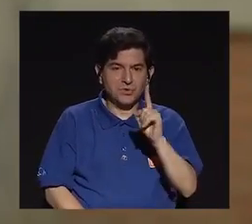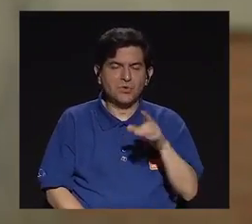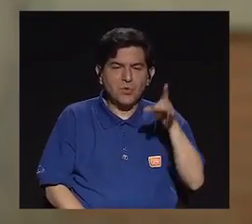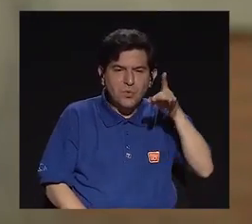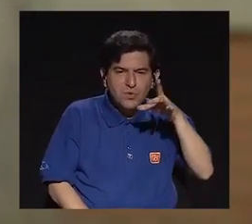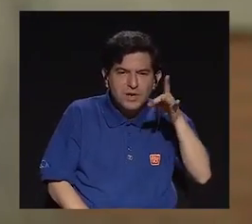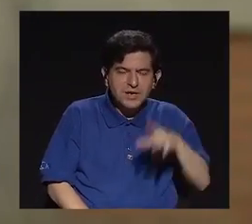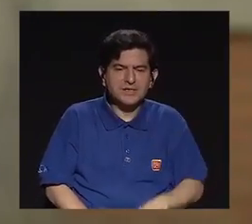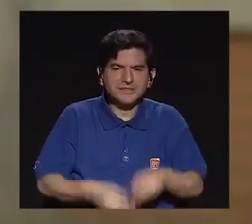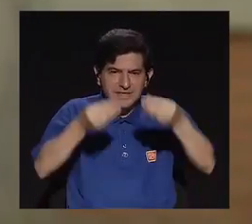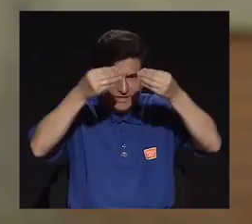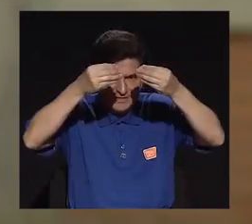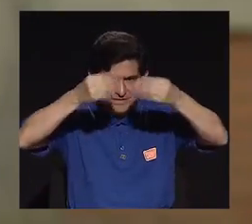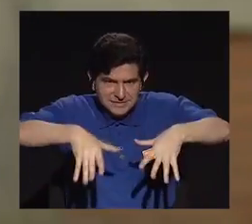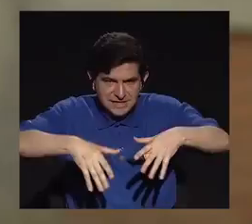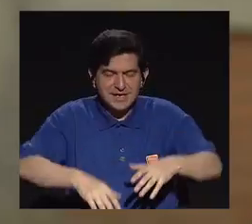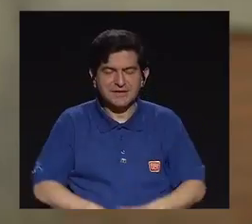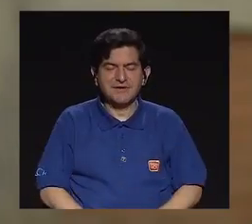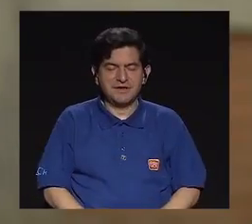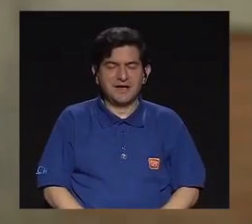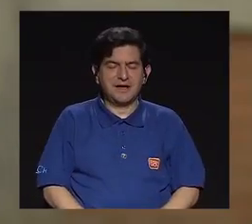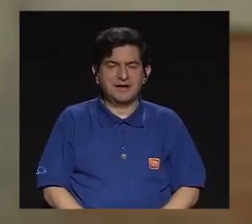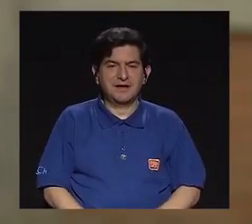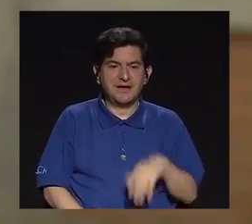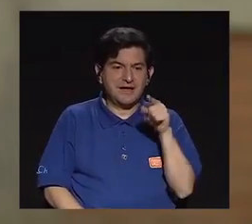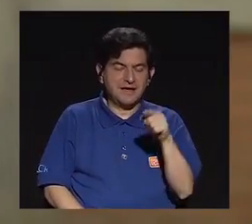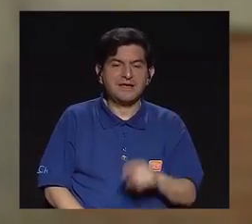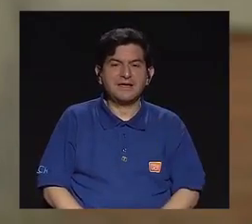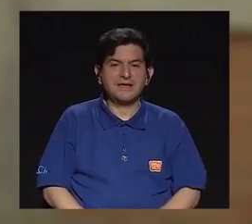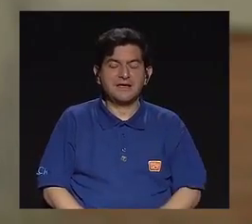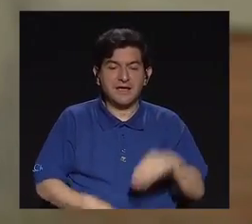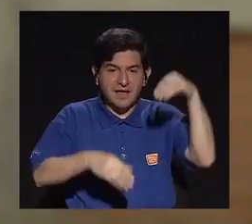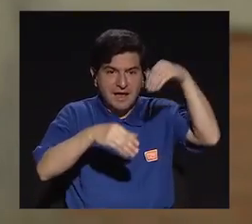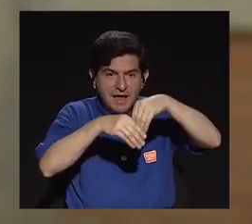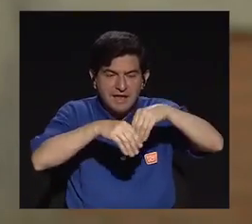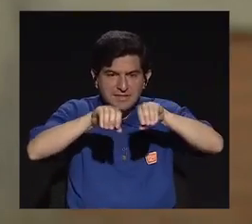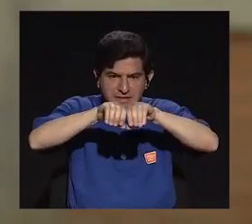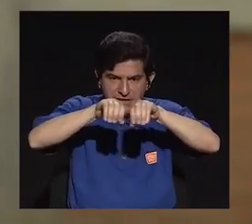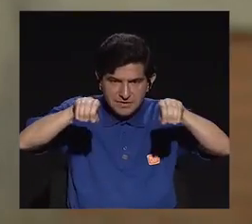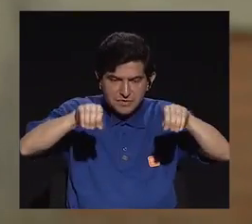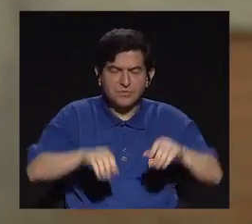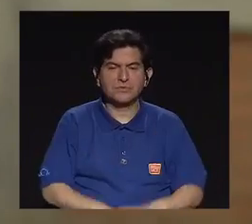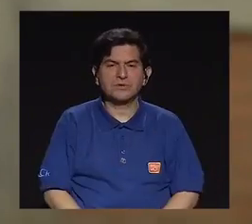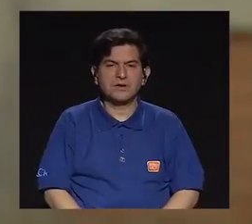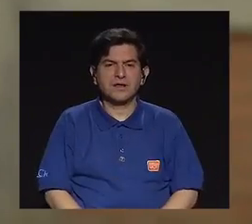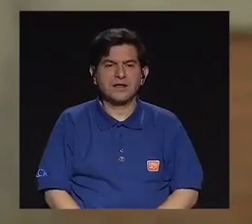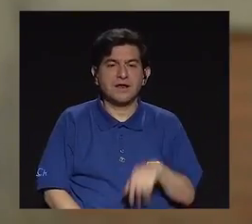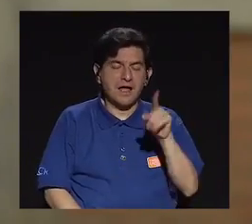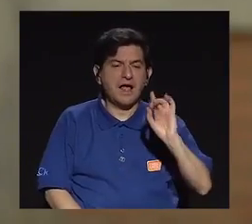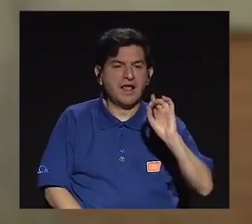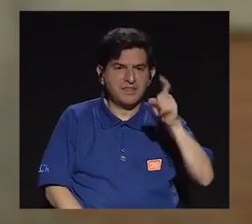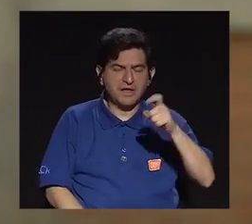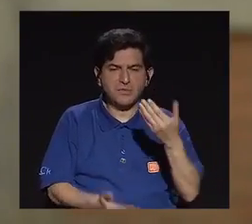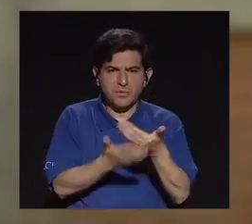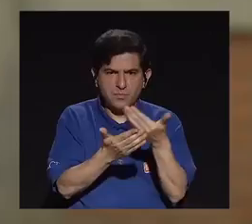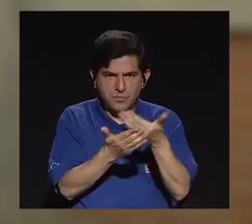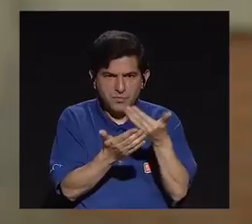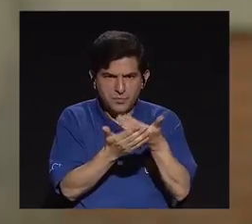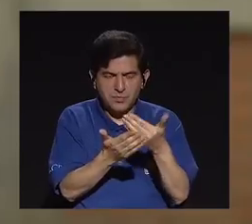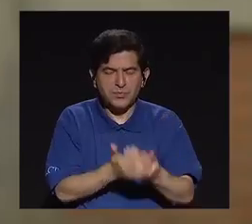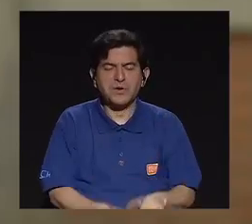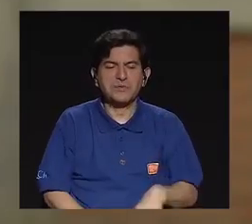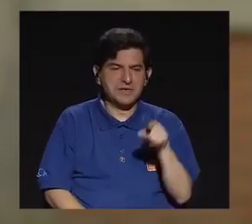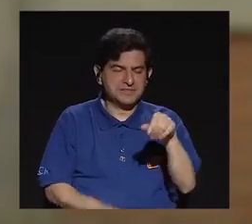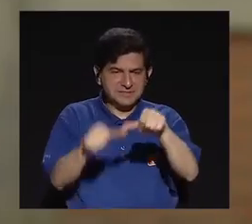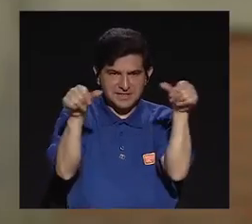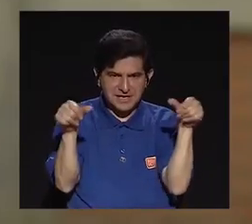del cuarto, ¿verdad? Y se viene a los túneles. Generalmente, se hace el diagnóstico con unas pruebas que llaman pruebas vestibulares y se hacen maniobras de